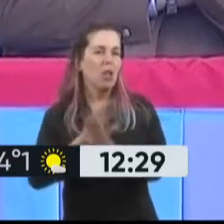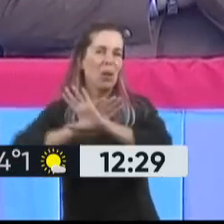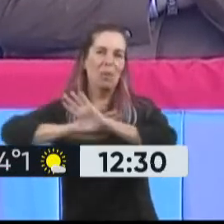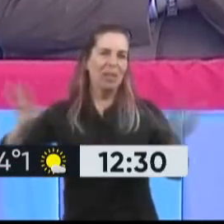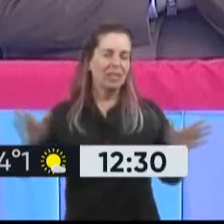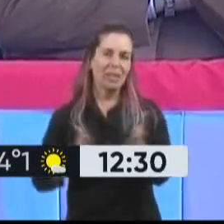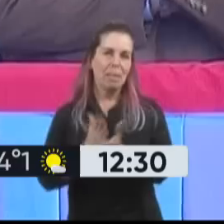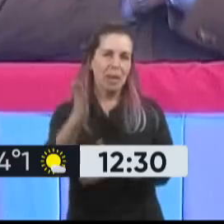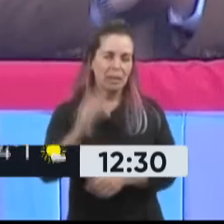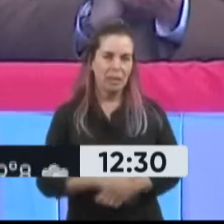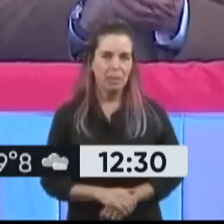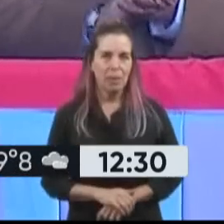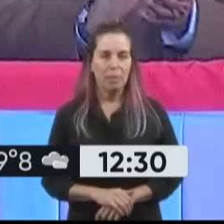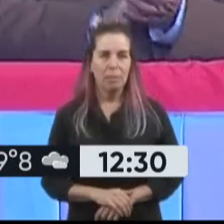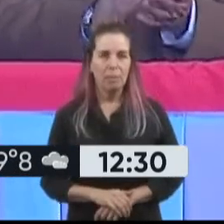para siempre.